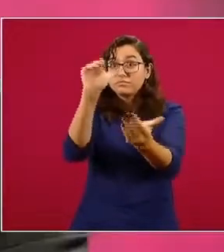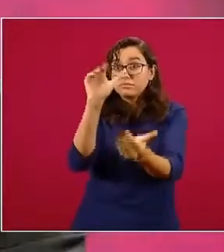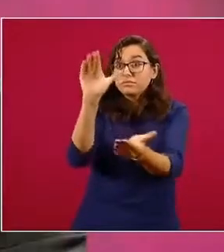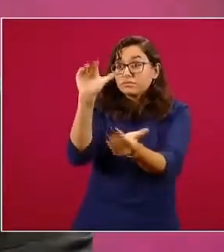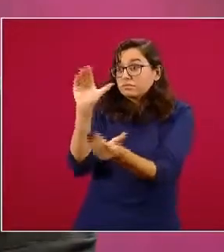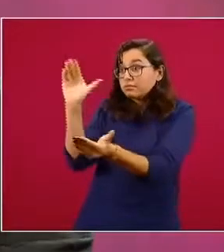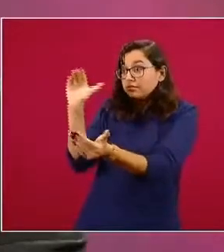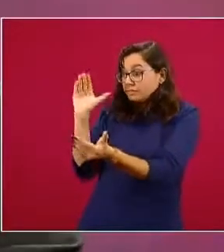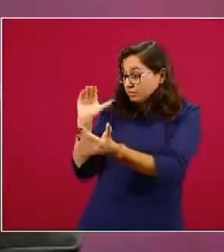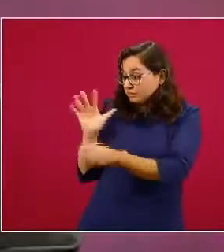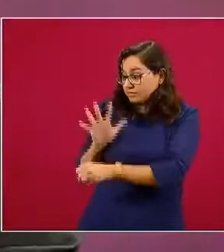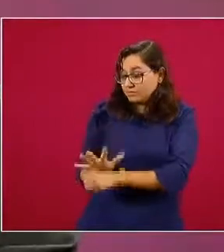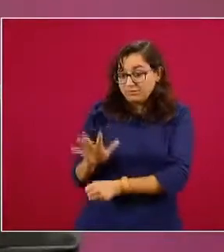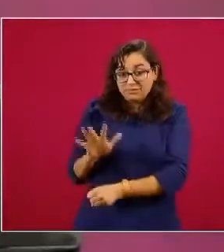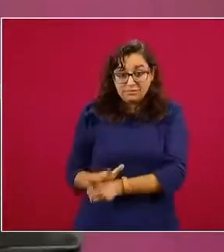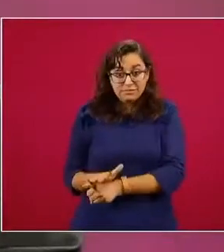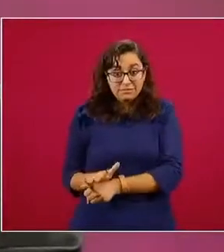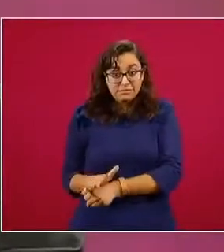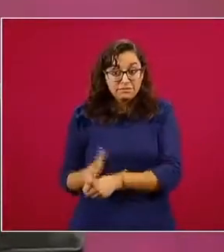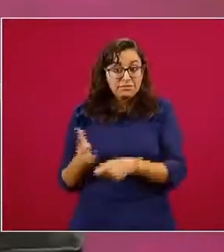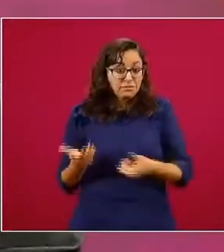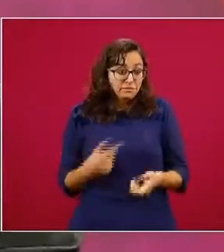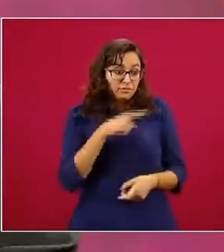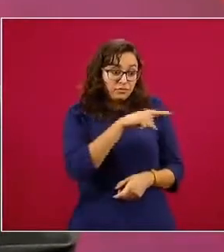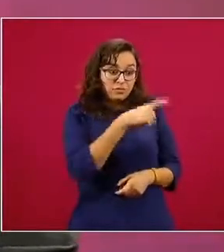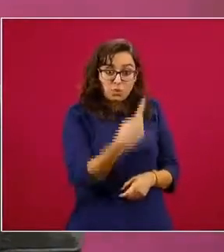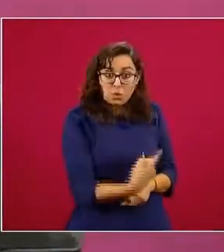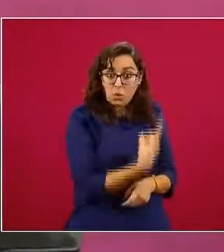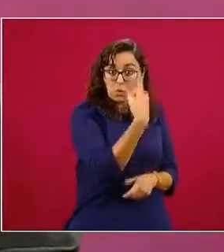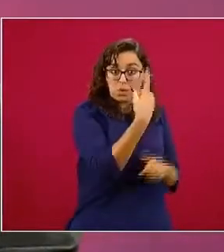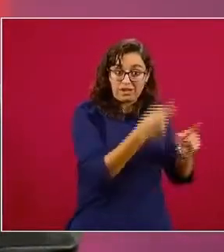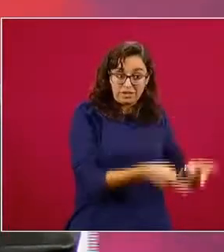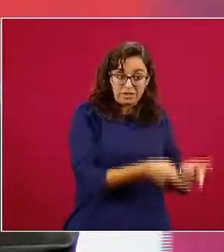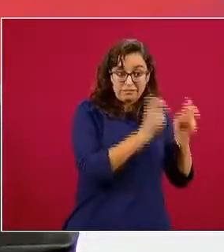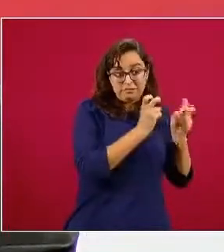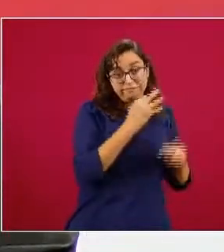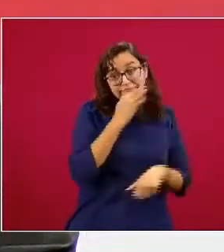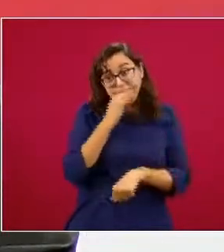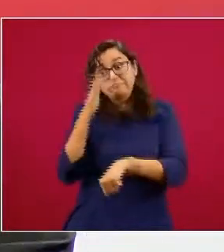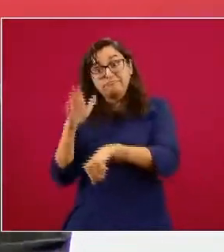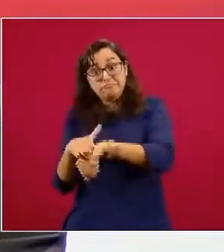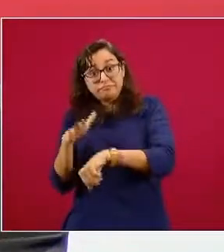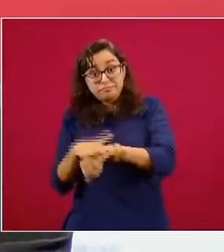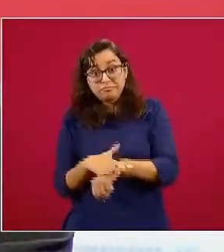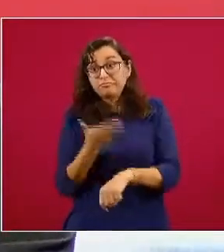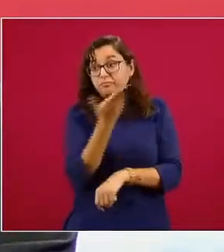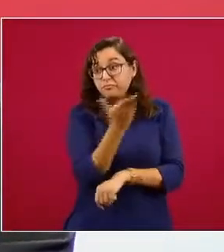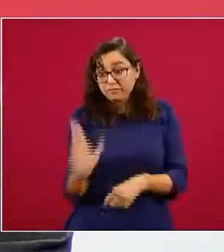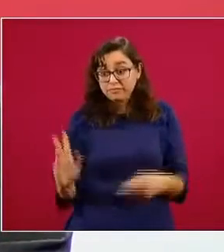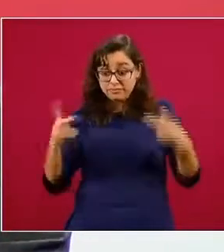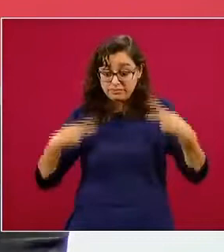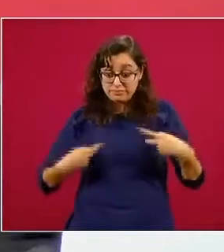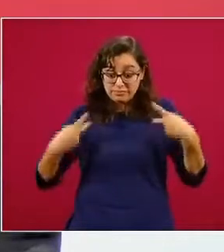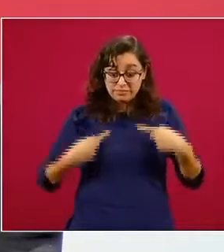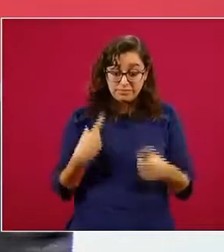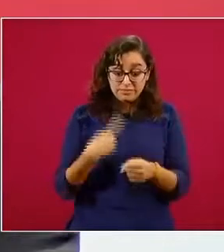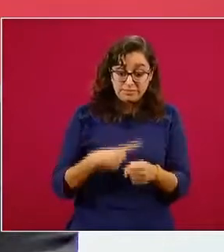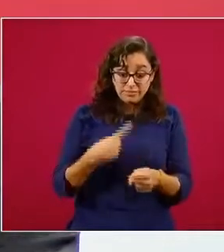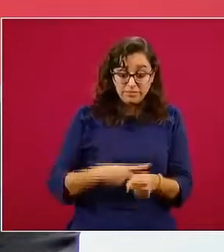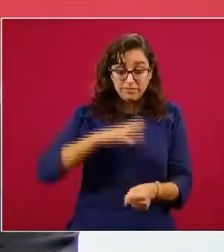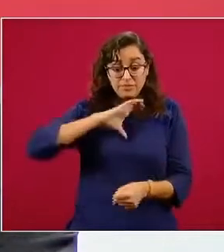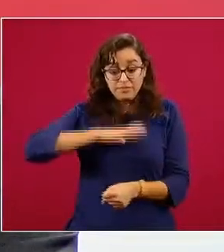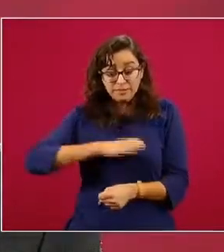conocieran porque la población que tiene, en este caso, padecimientos oncológicos, cáncer o